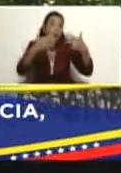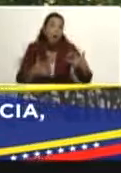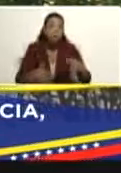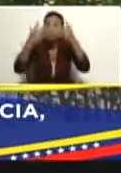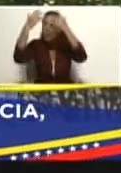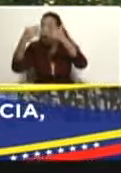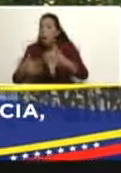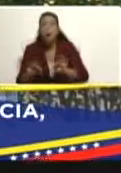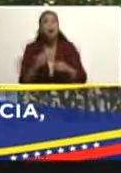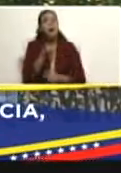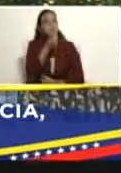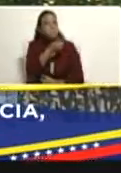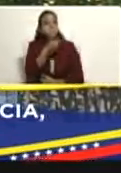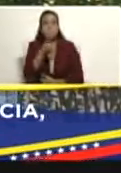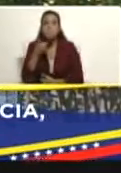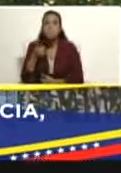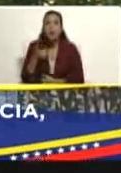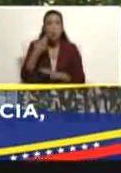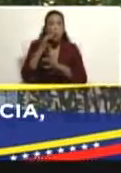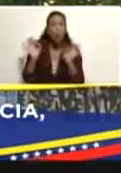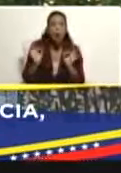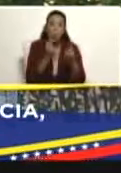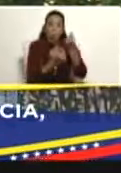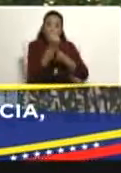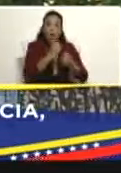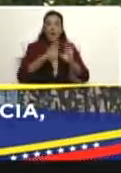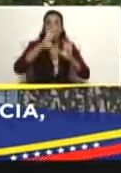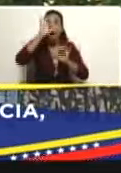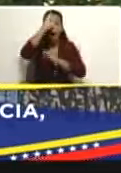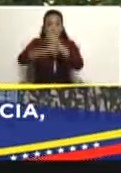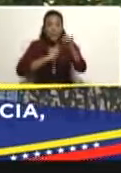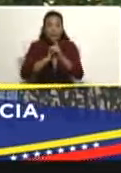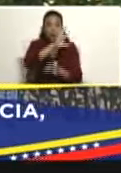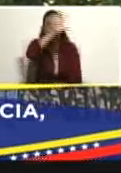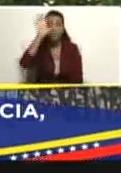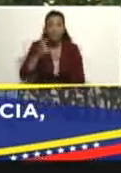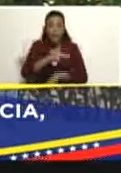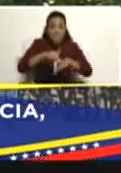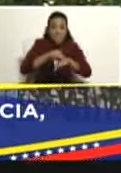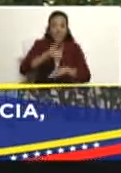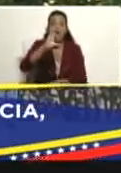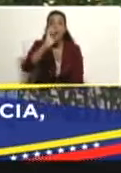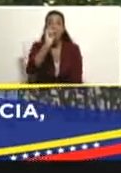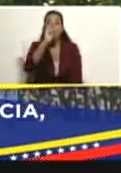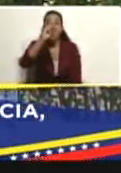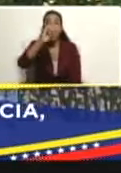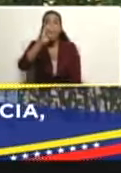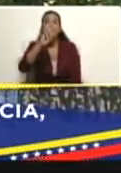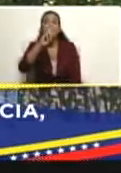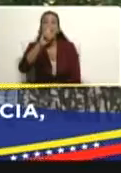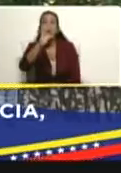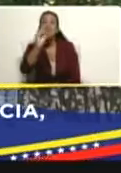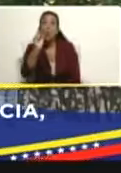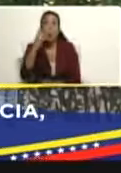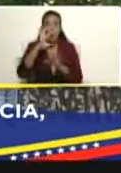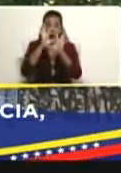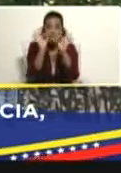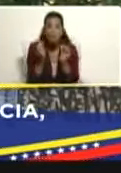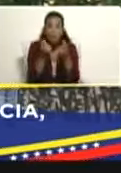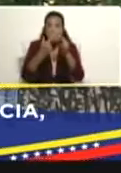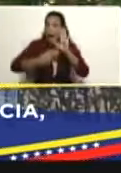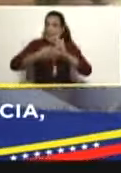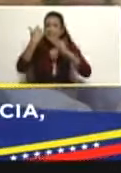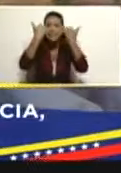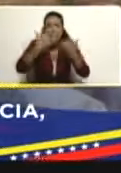De igual manera, lo que tiene que ver con el comercio digital, aquí está el ministro de Comercio Nacional, cómo los mecanismos de pago inmediato, y lo pudimos